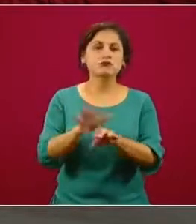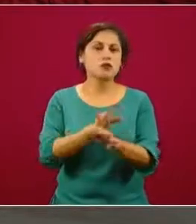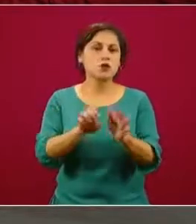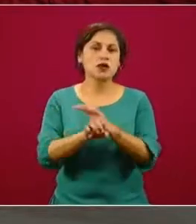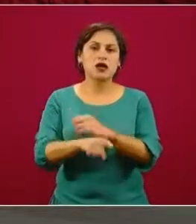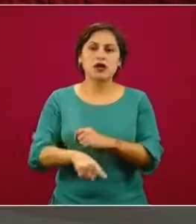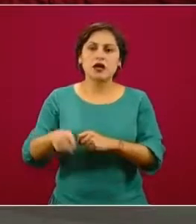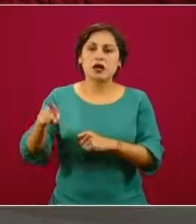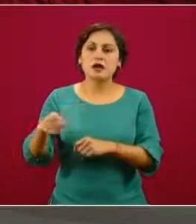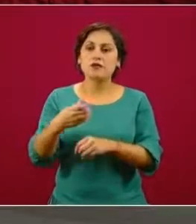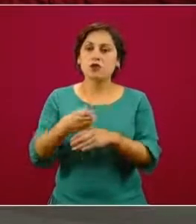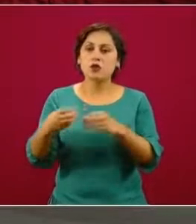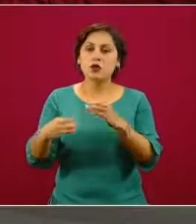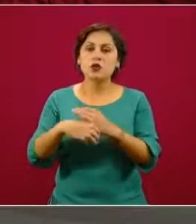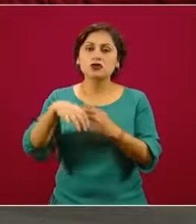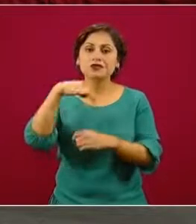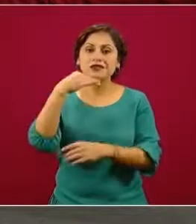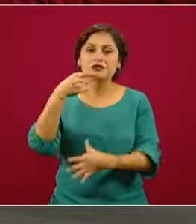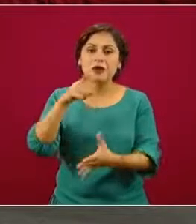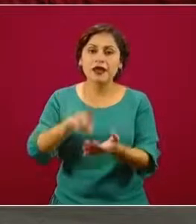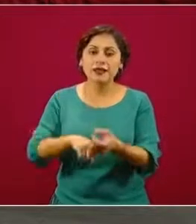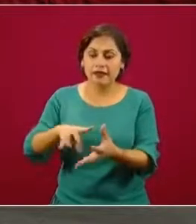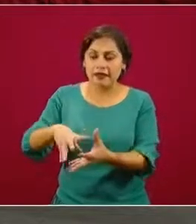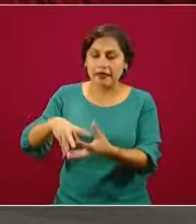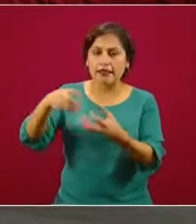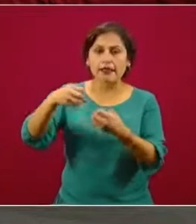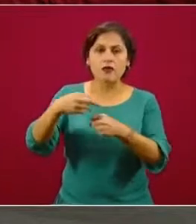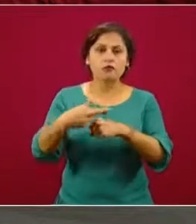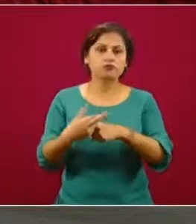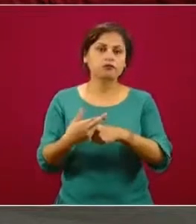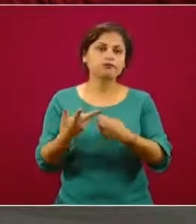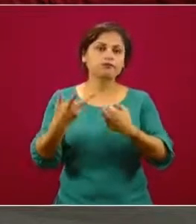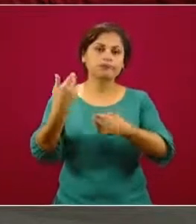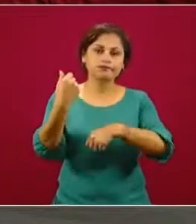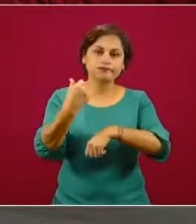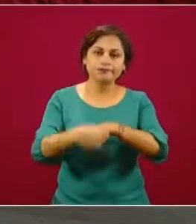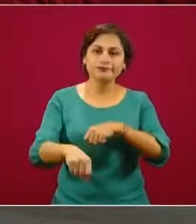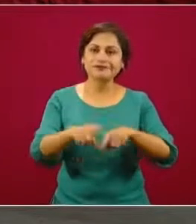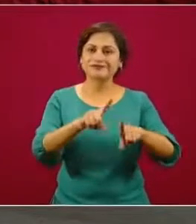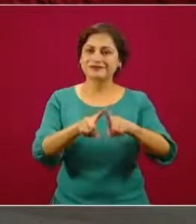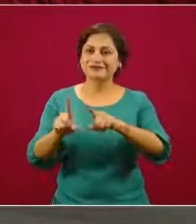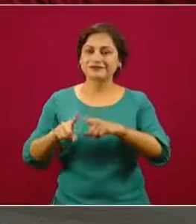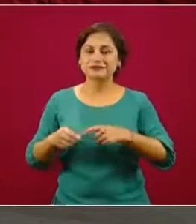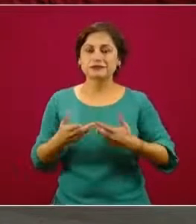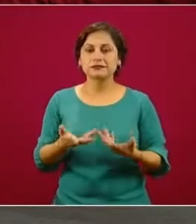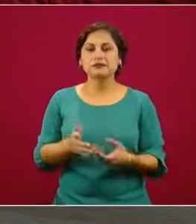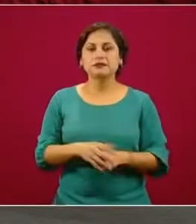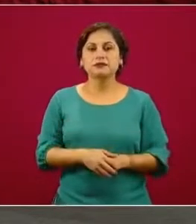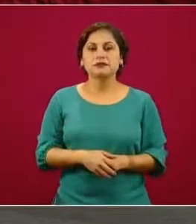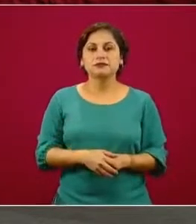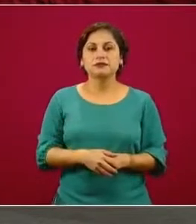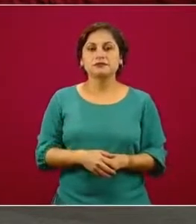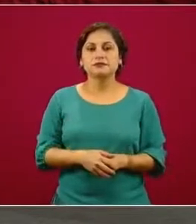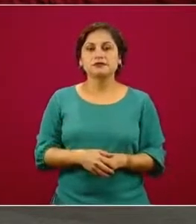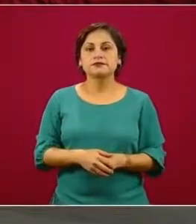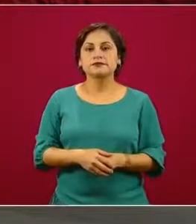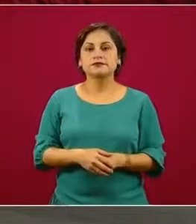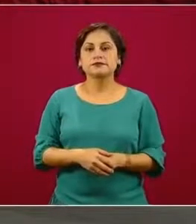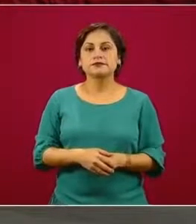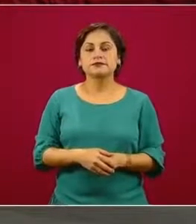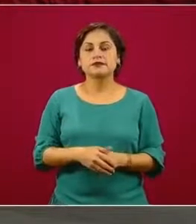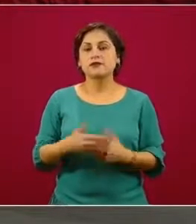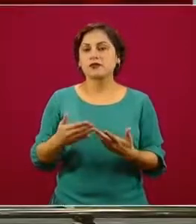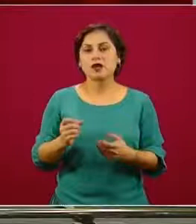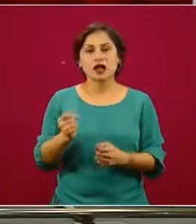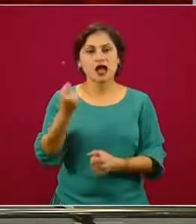con objetos punzocortantes que se encuentran en la basura, no solamente los que pueden ser especialmente infectantes, residuos